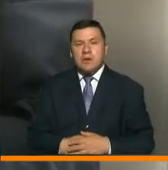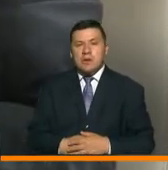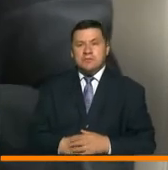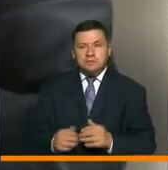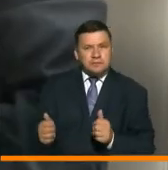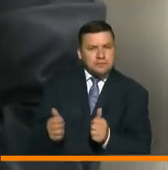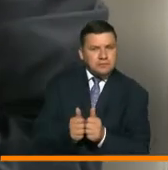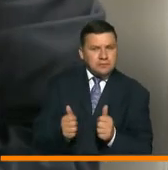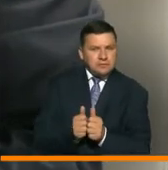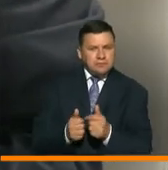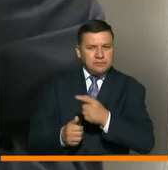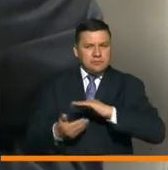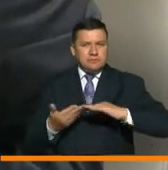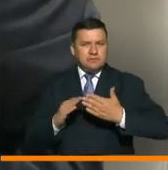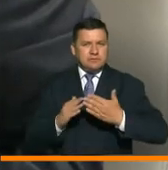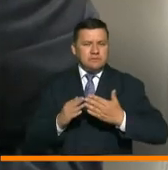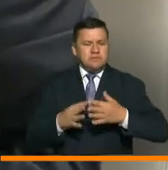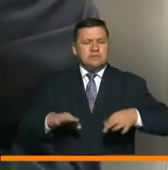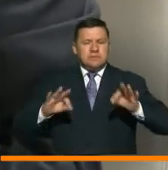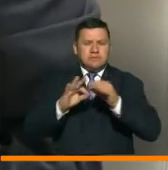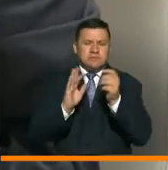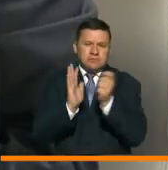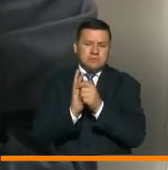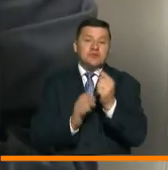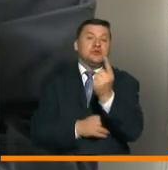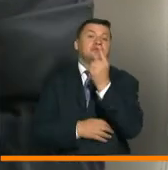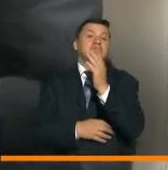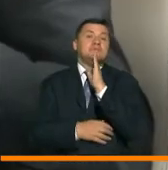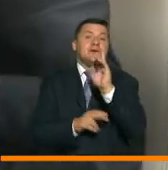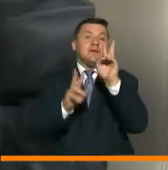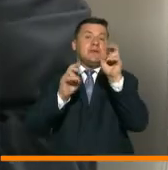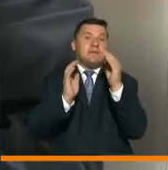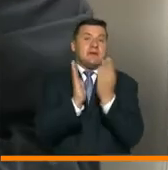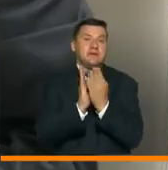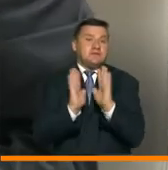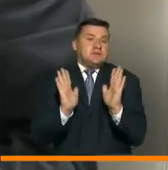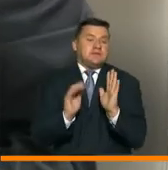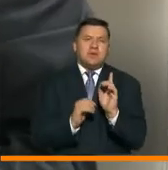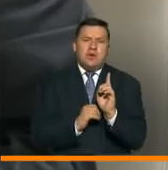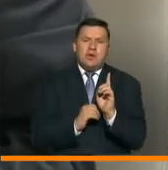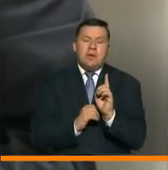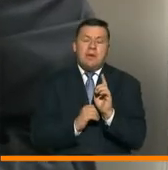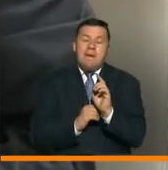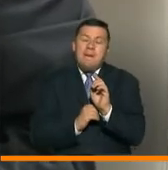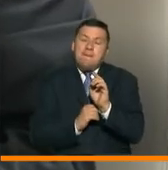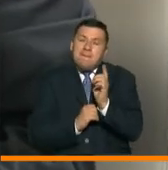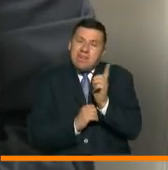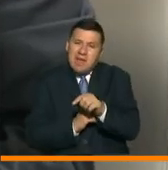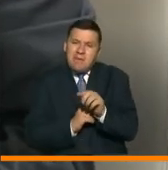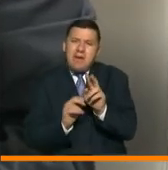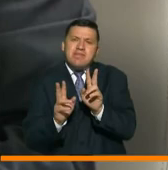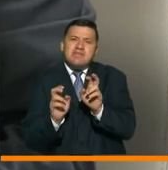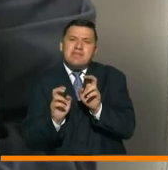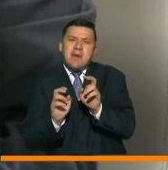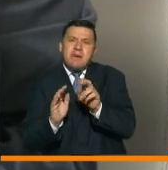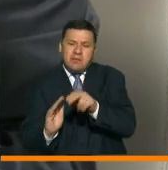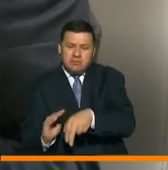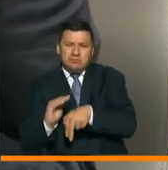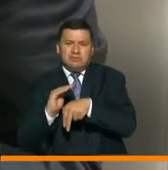El acompañamiento a la comunidad, fundamental, no solo en temas académicos, sin lugar a dudas, pero también en los temas de